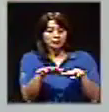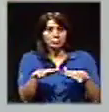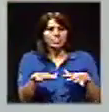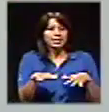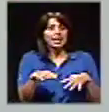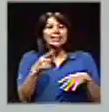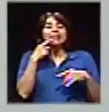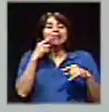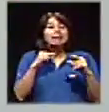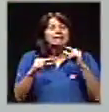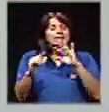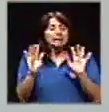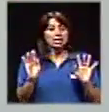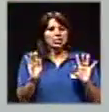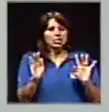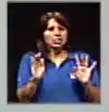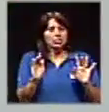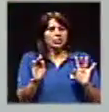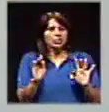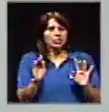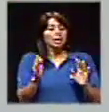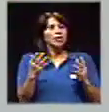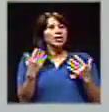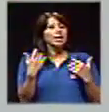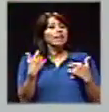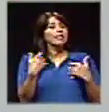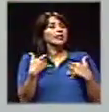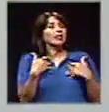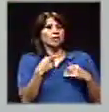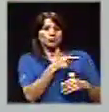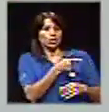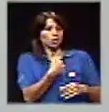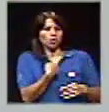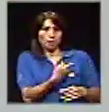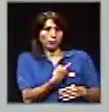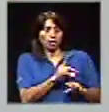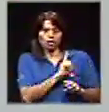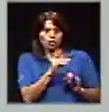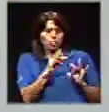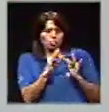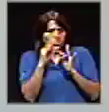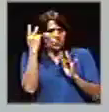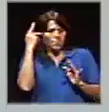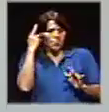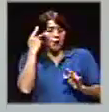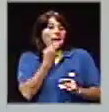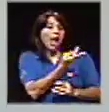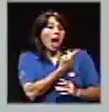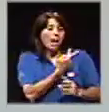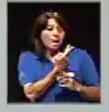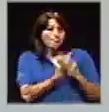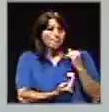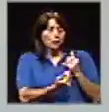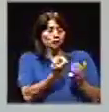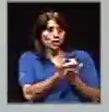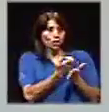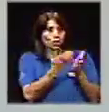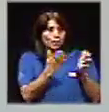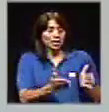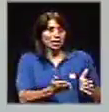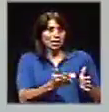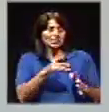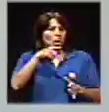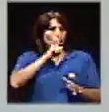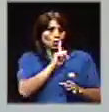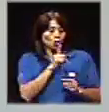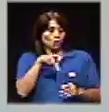dicen, ni usted ni yo somos politólogos, somos economistas ambos, tenemos otros, yo tengo un montón de otros